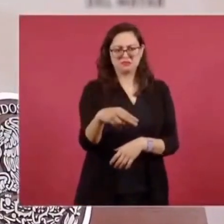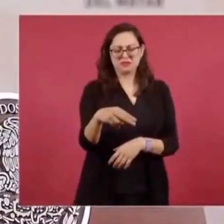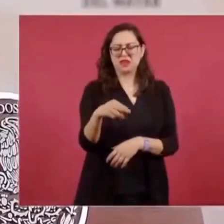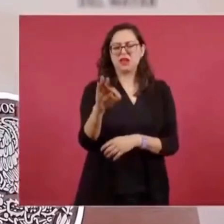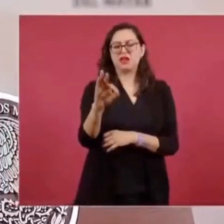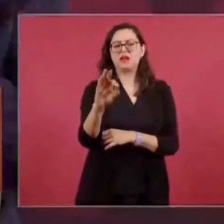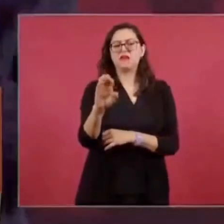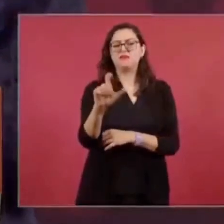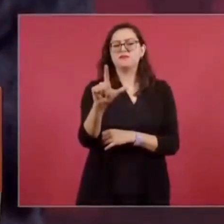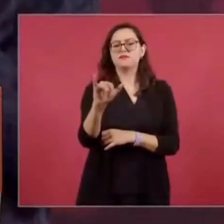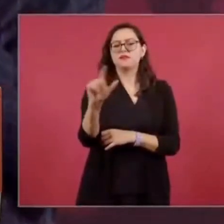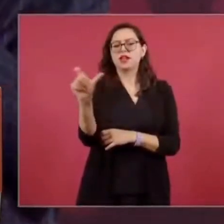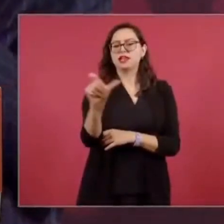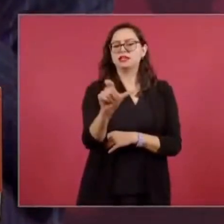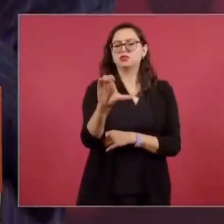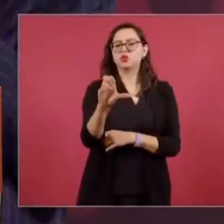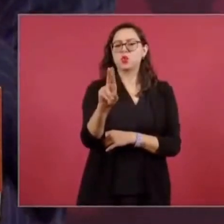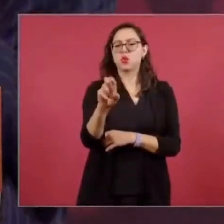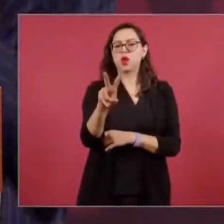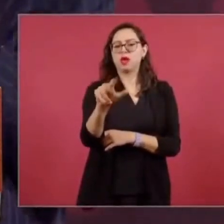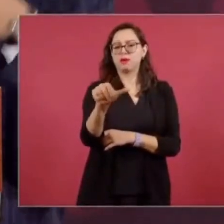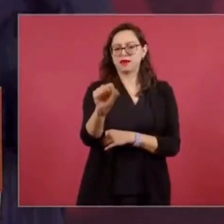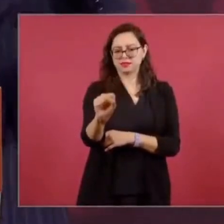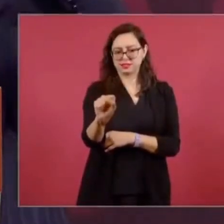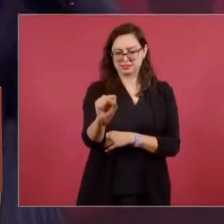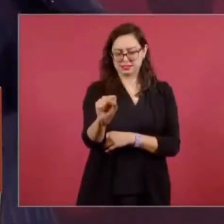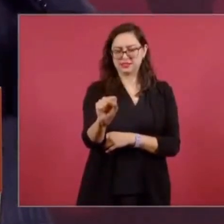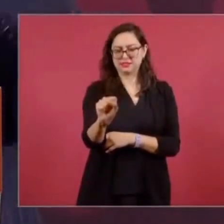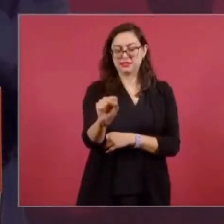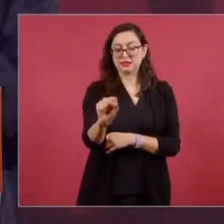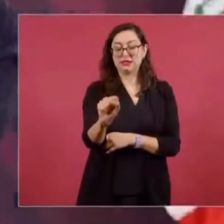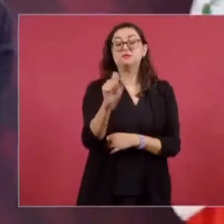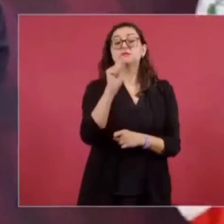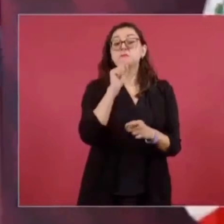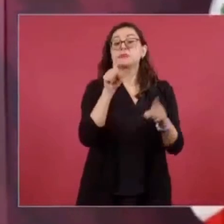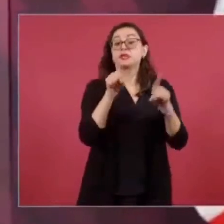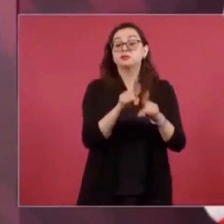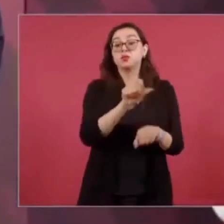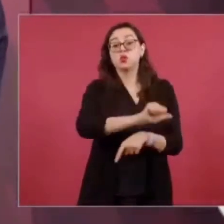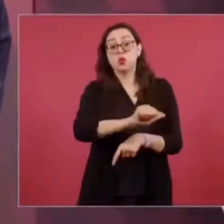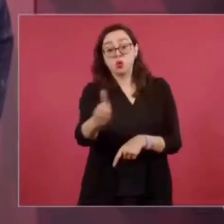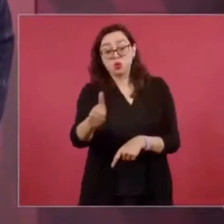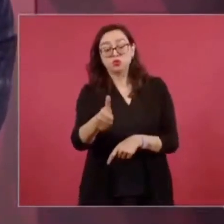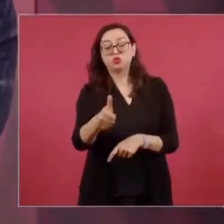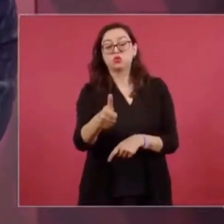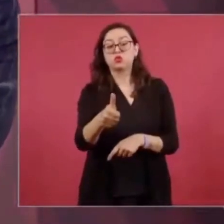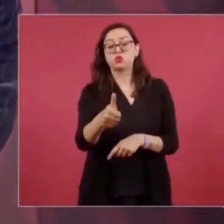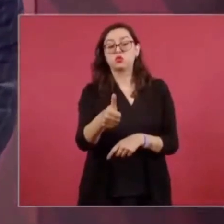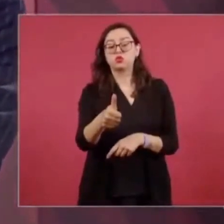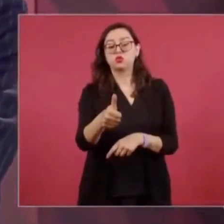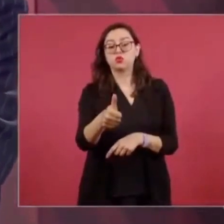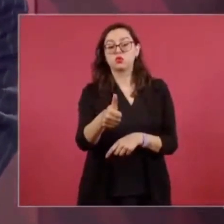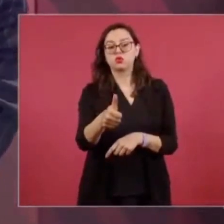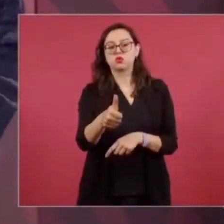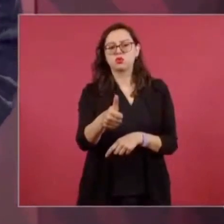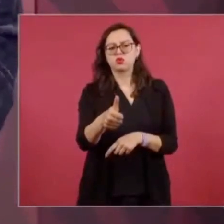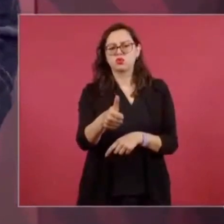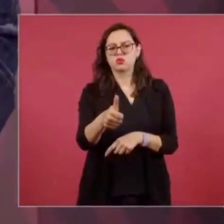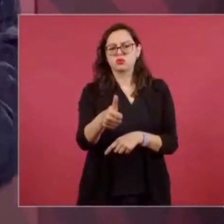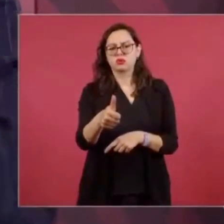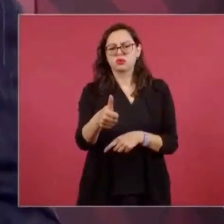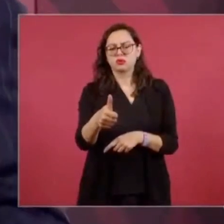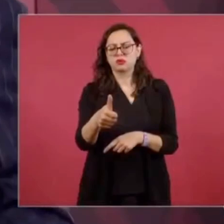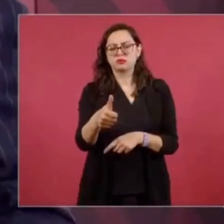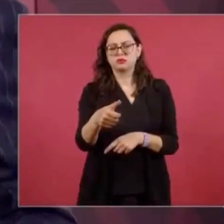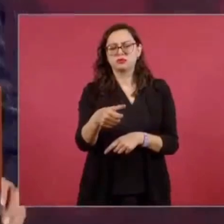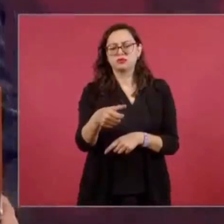Félix Cuevas, y otro más llegó a ser testigo en la